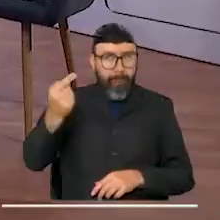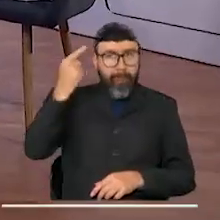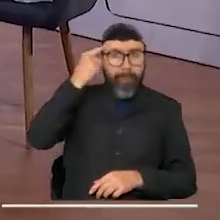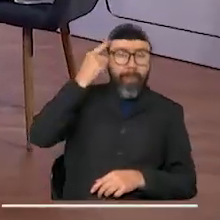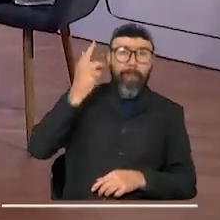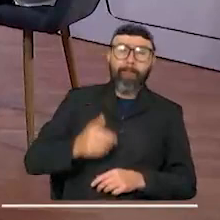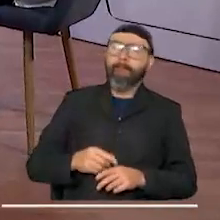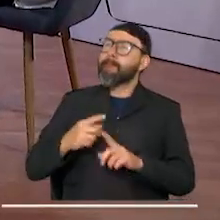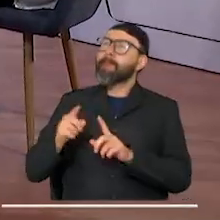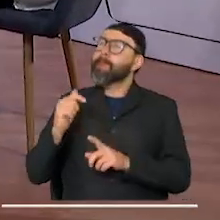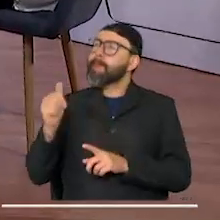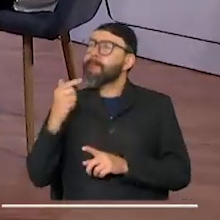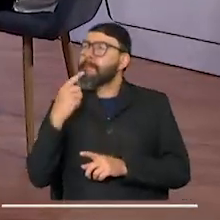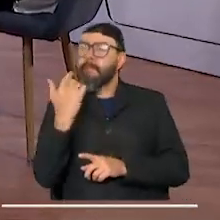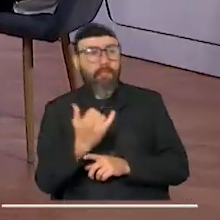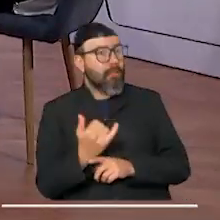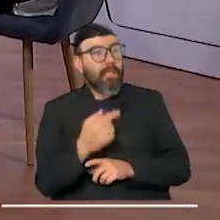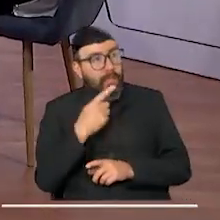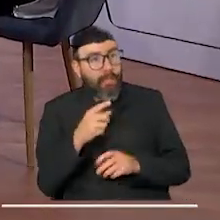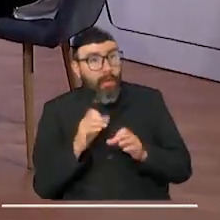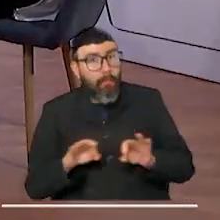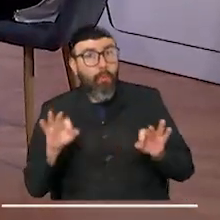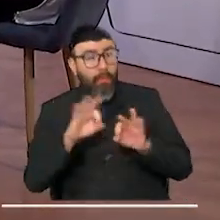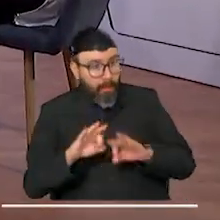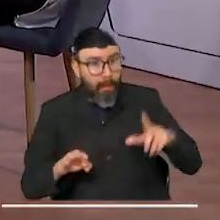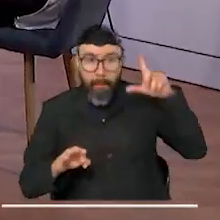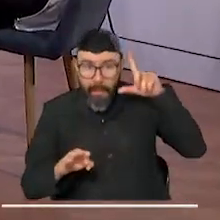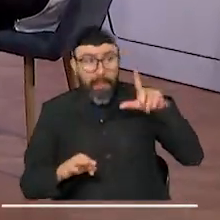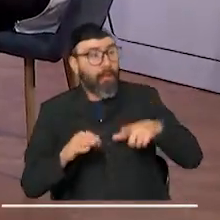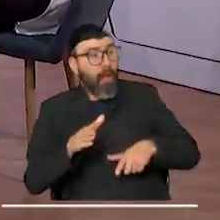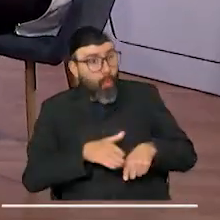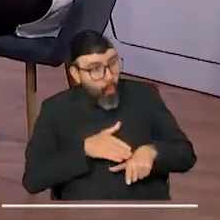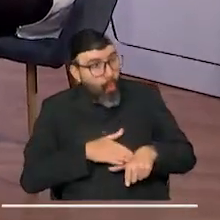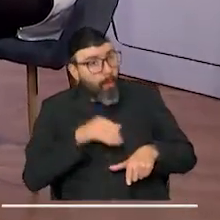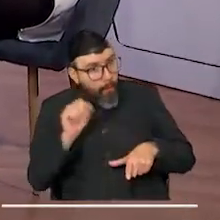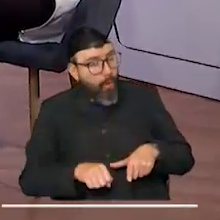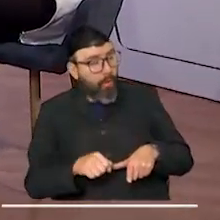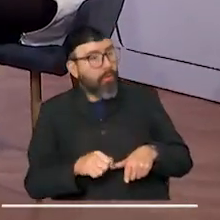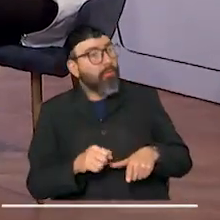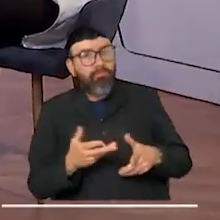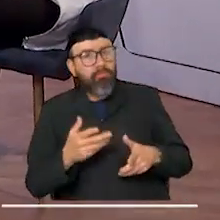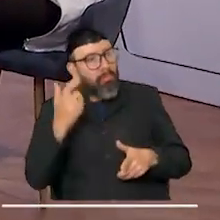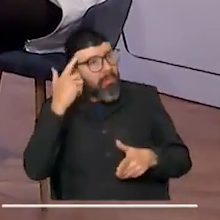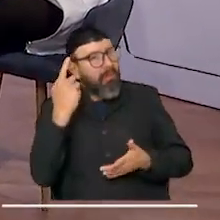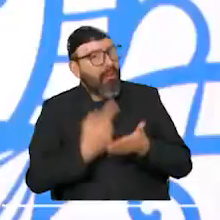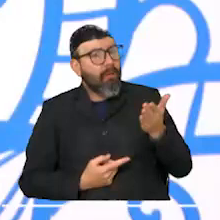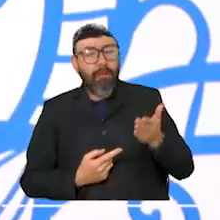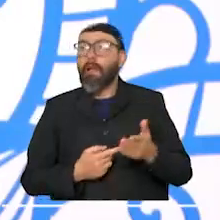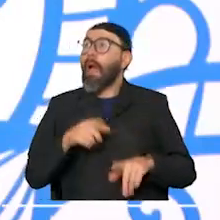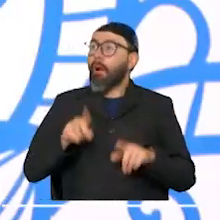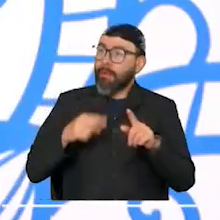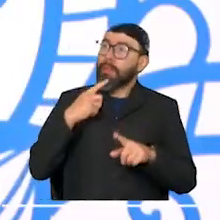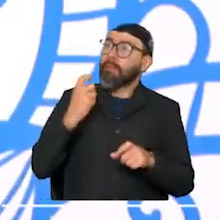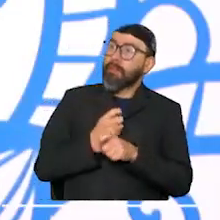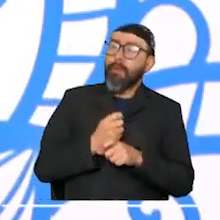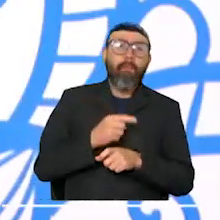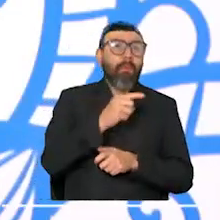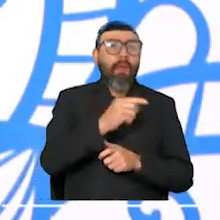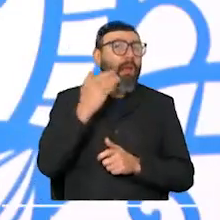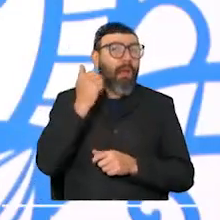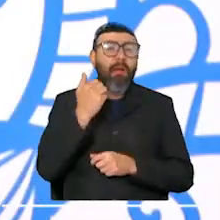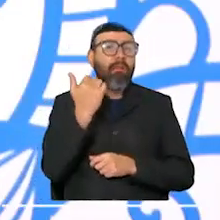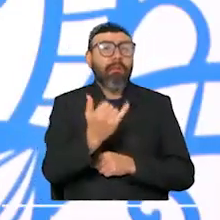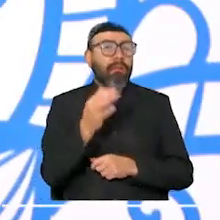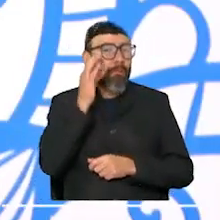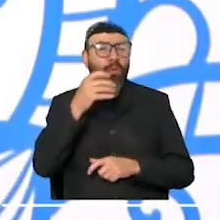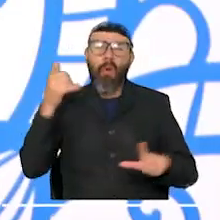le dices de la importancia de tocarse la vagina por ejemplo Para algunas es difícil cuando una mujer ha sido abusada sexualmente o cuando su abuelita